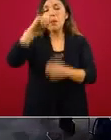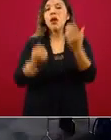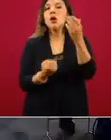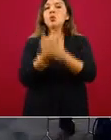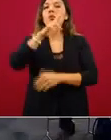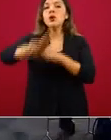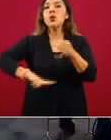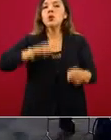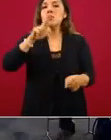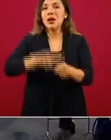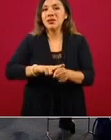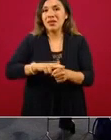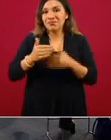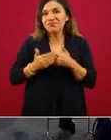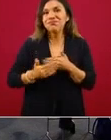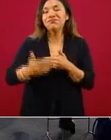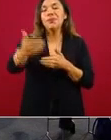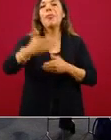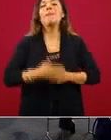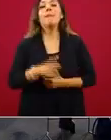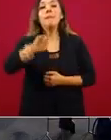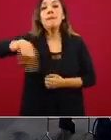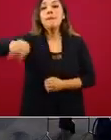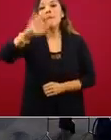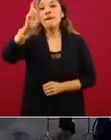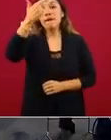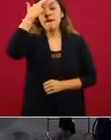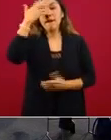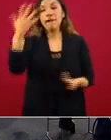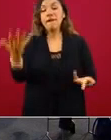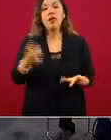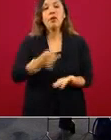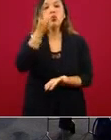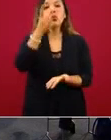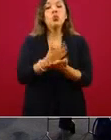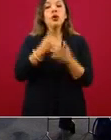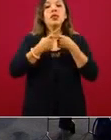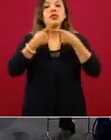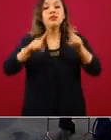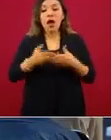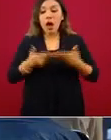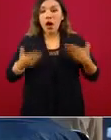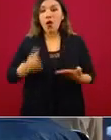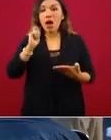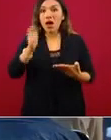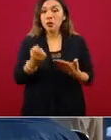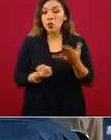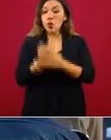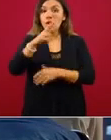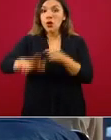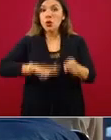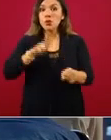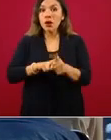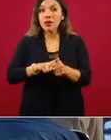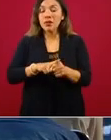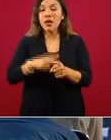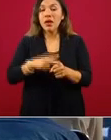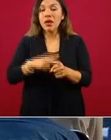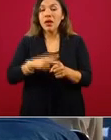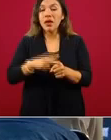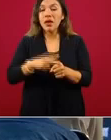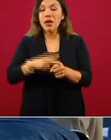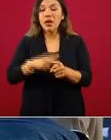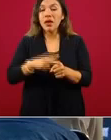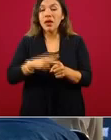nueva normalidad. Recordando que la única diferencia que hay de la nueva normalidad con la